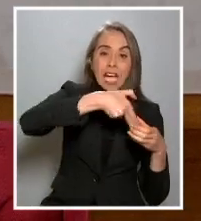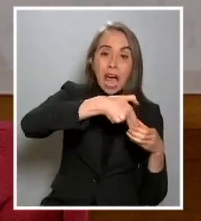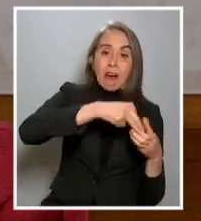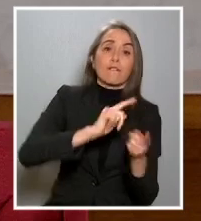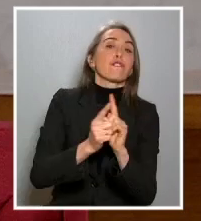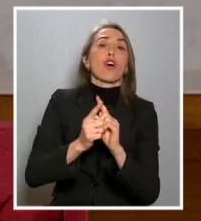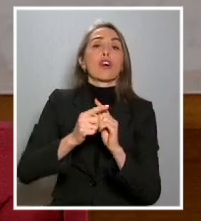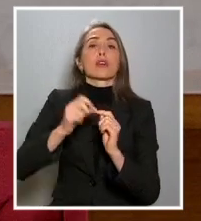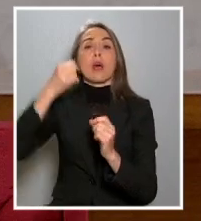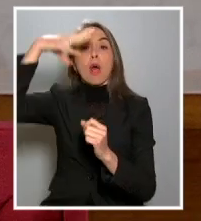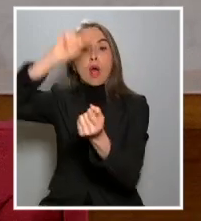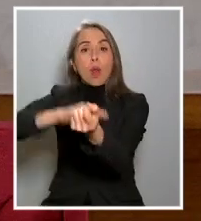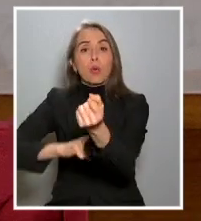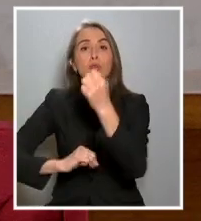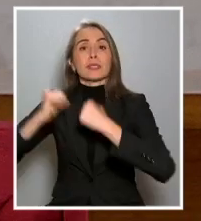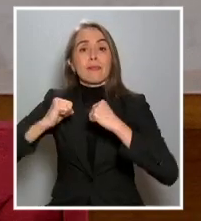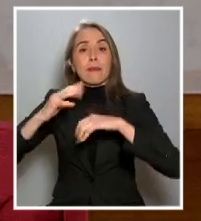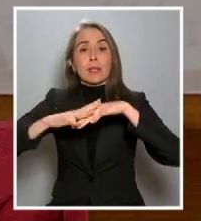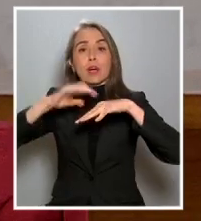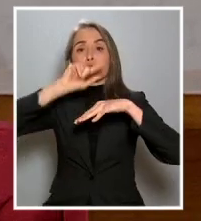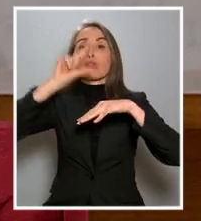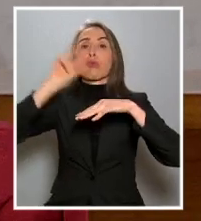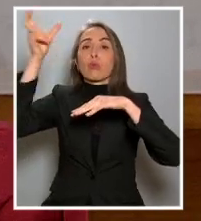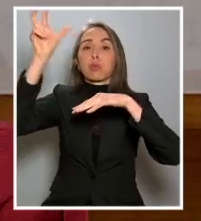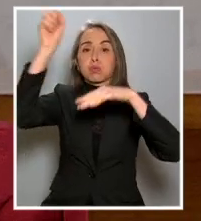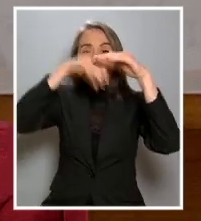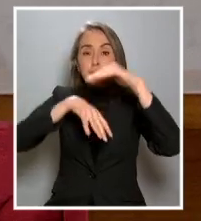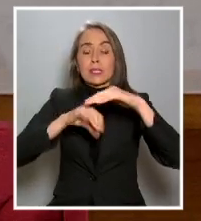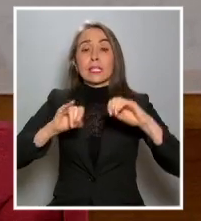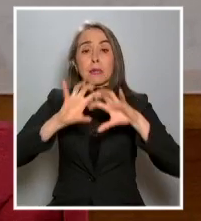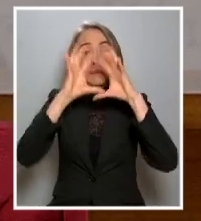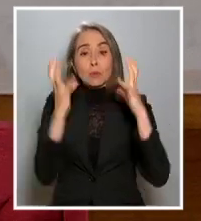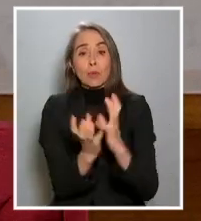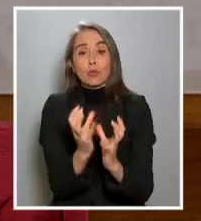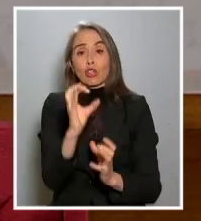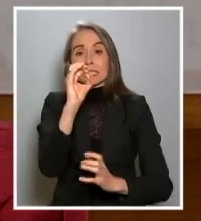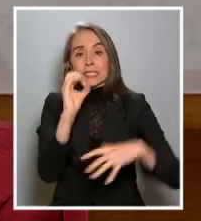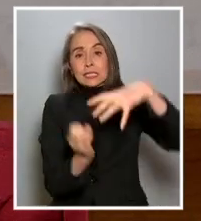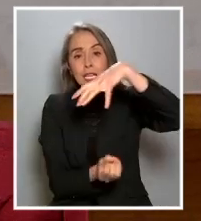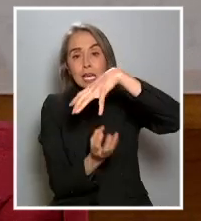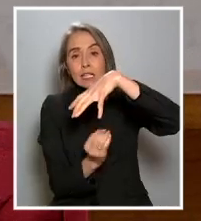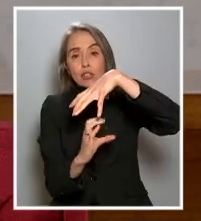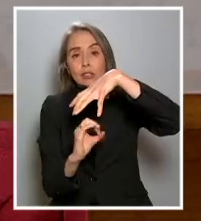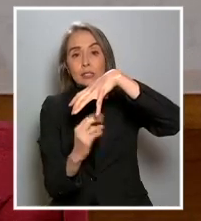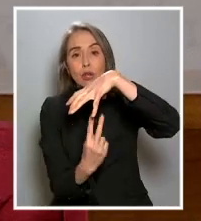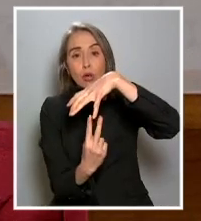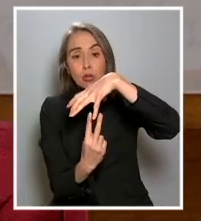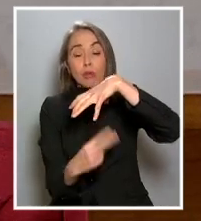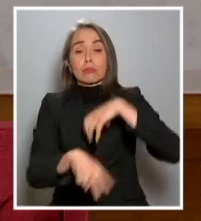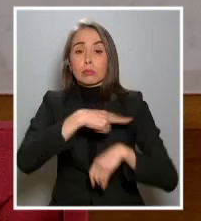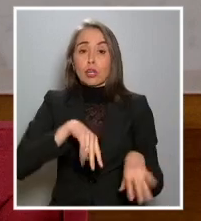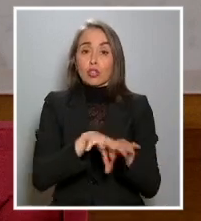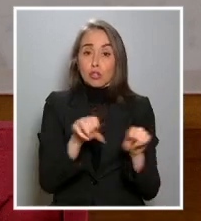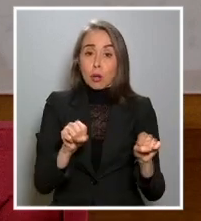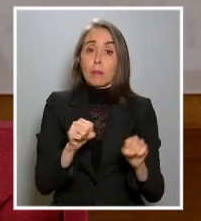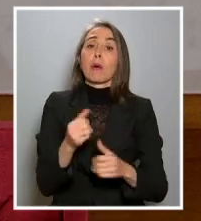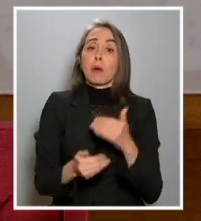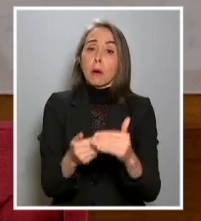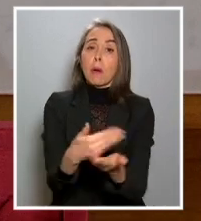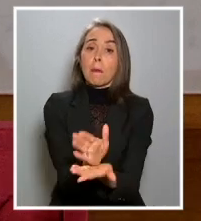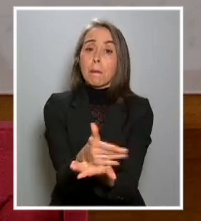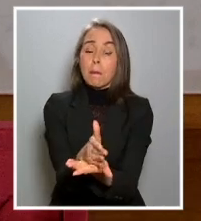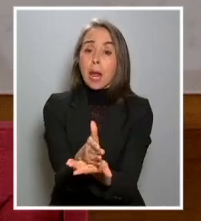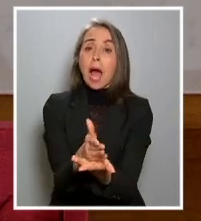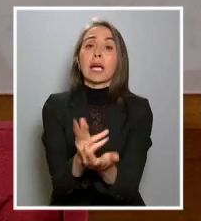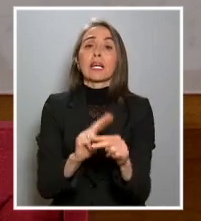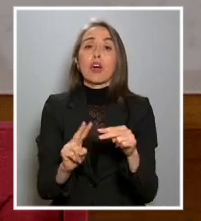y nuestro compromiso de avanzar hacia la carbono neutralidad. Lo estamos haciendo poniendo en marcha un plan